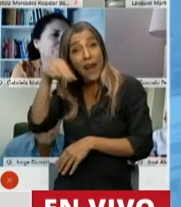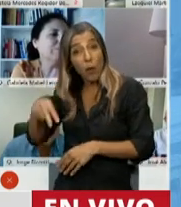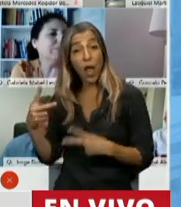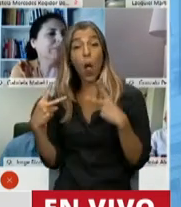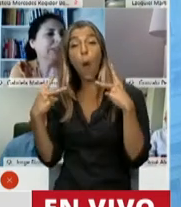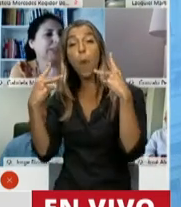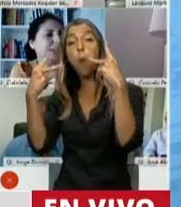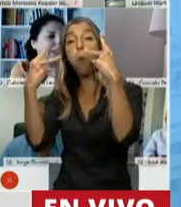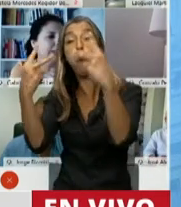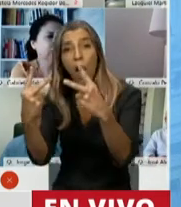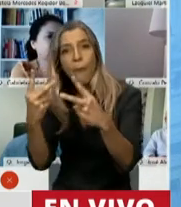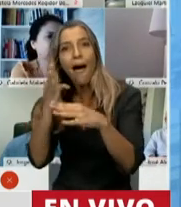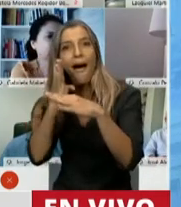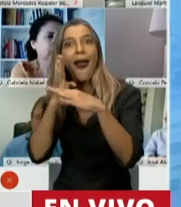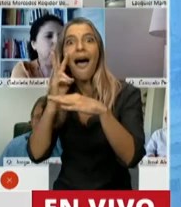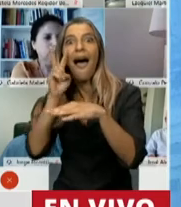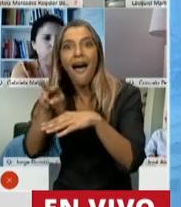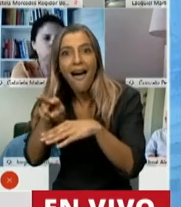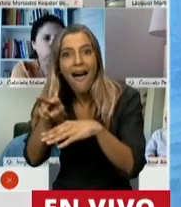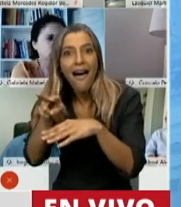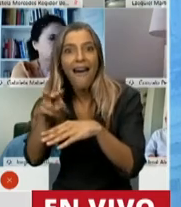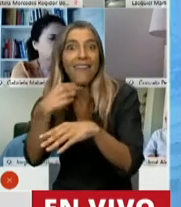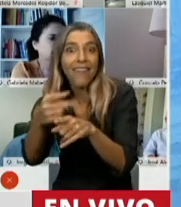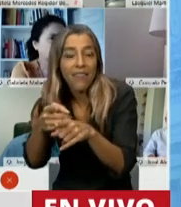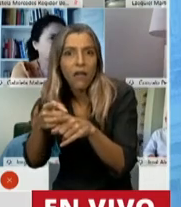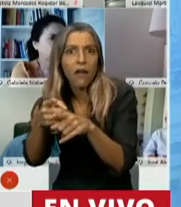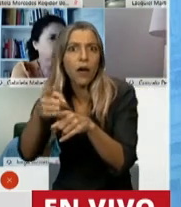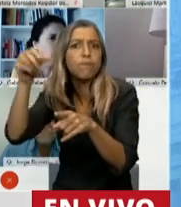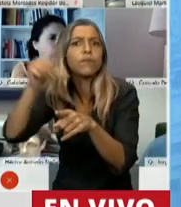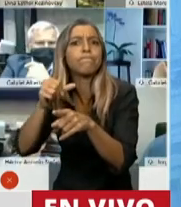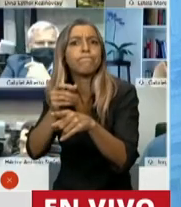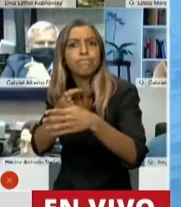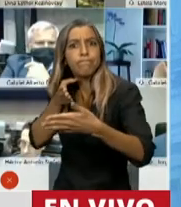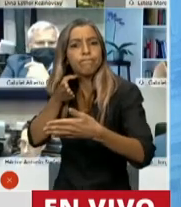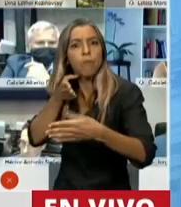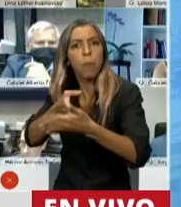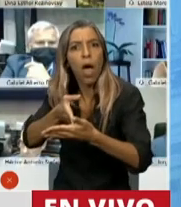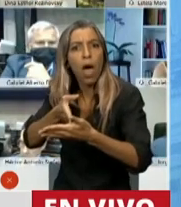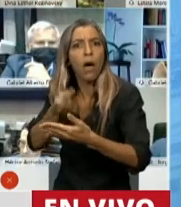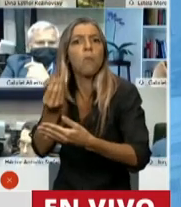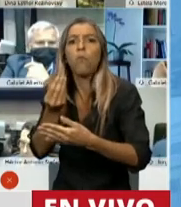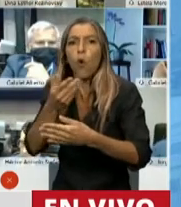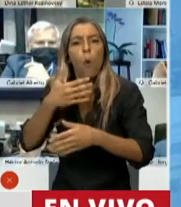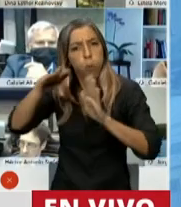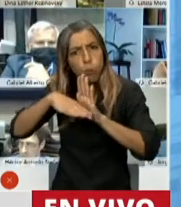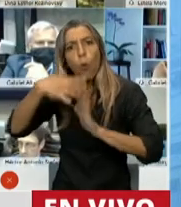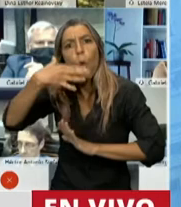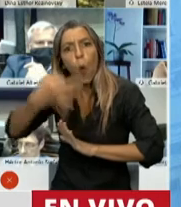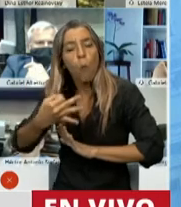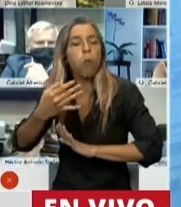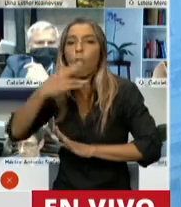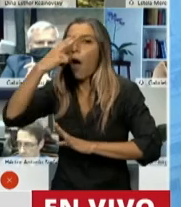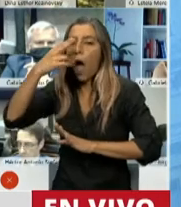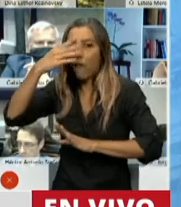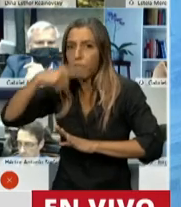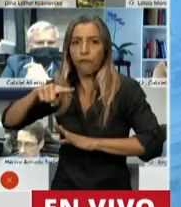verla, pero no lo dejaron ingresar, a pesar de que había cumplido con el protocolo requerido. Mauro